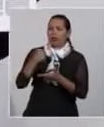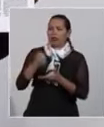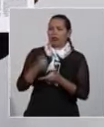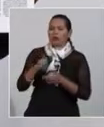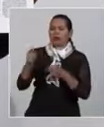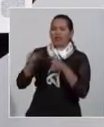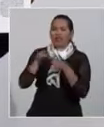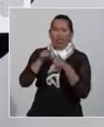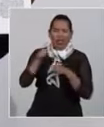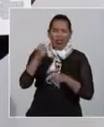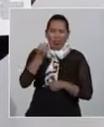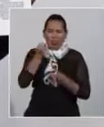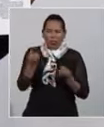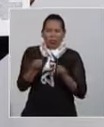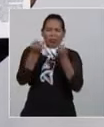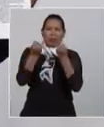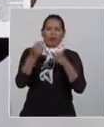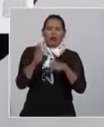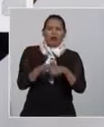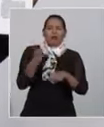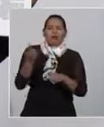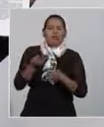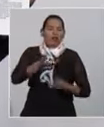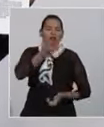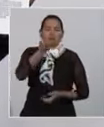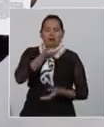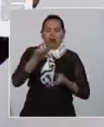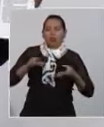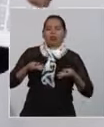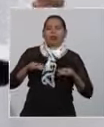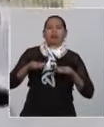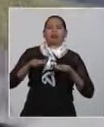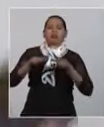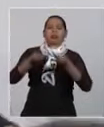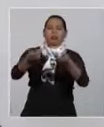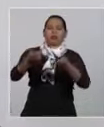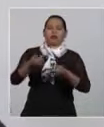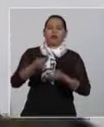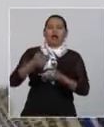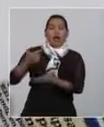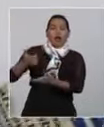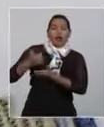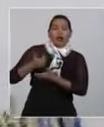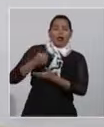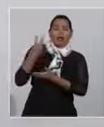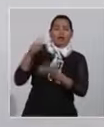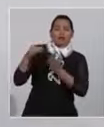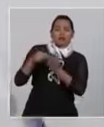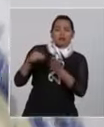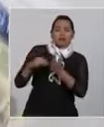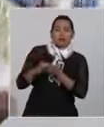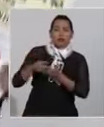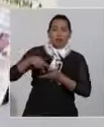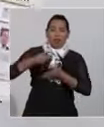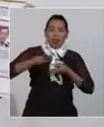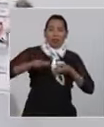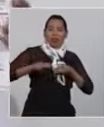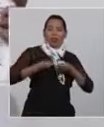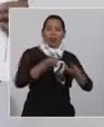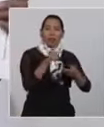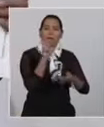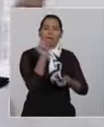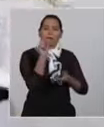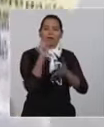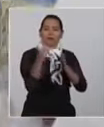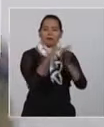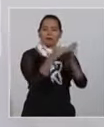esto, a gastar, a ganar 3 millones y gastar 20. Porque él está acostumbrado a quemarse en